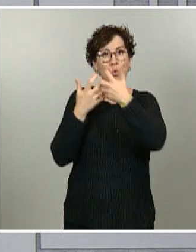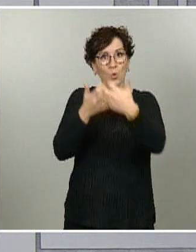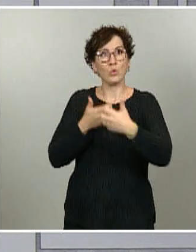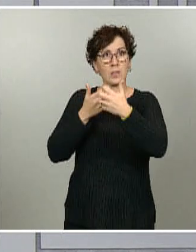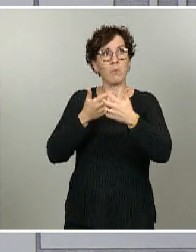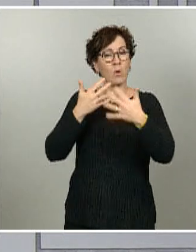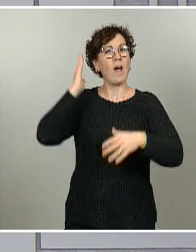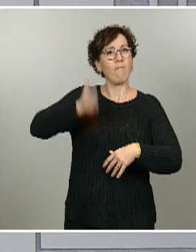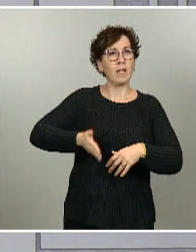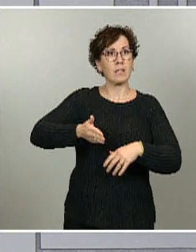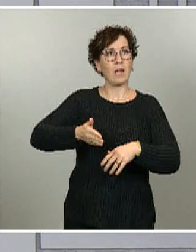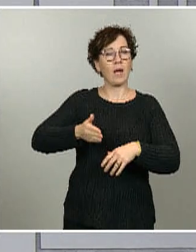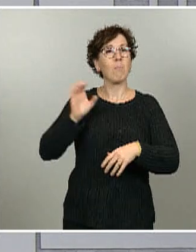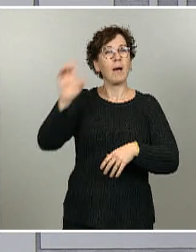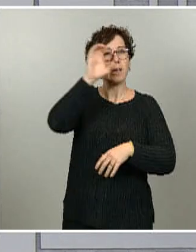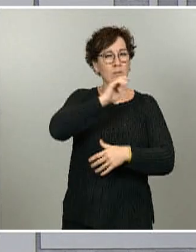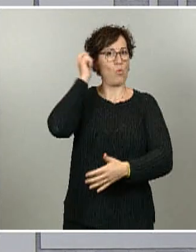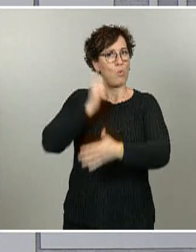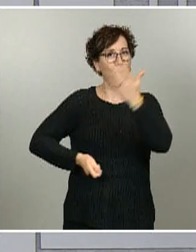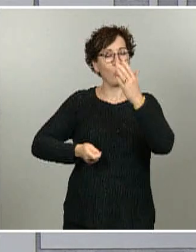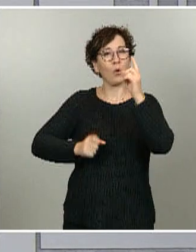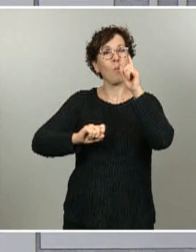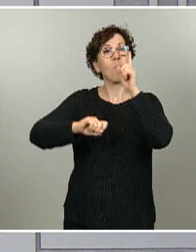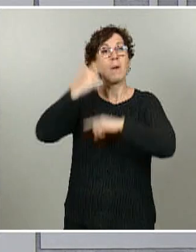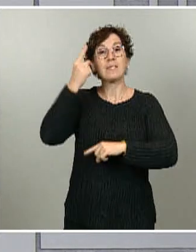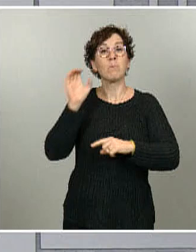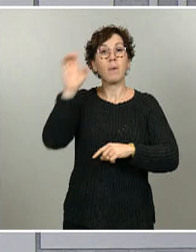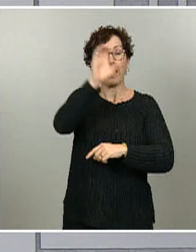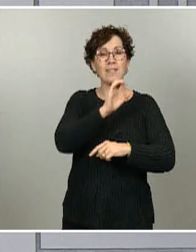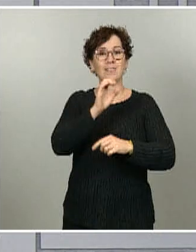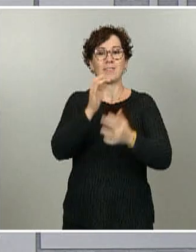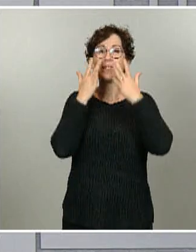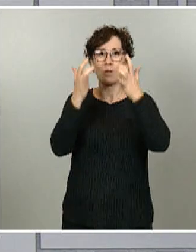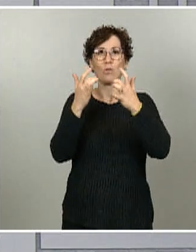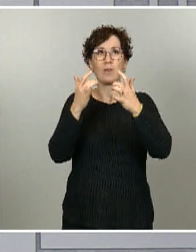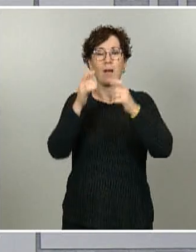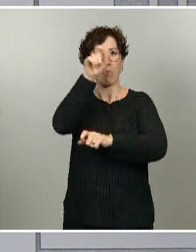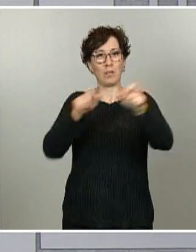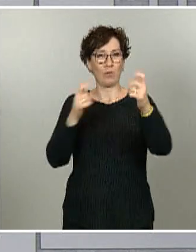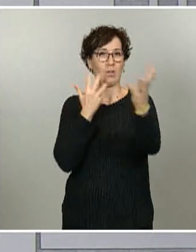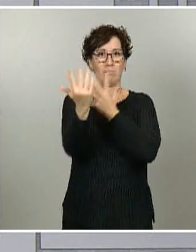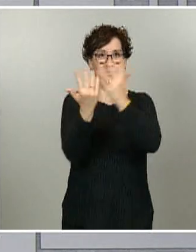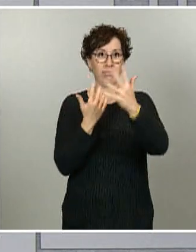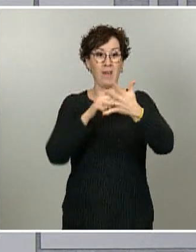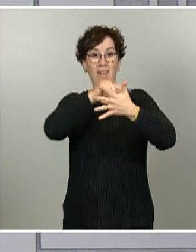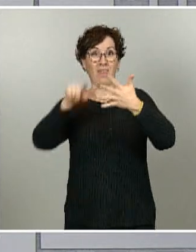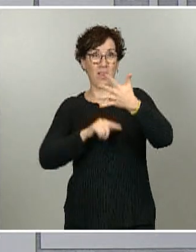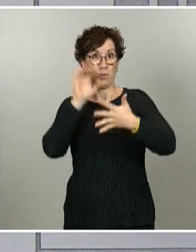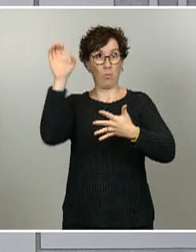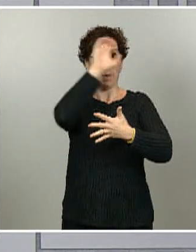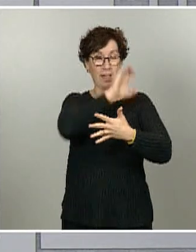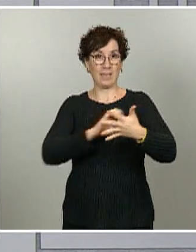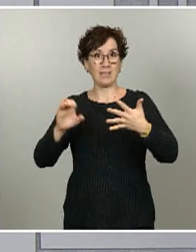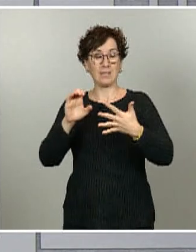países principalmente que experimentamos un mayor tráfico de personas. En los 5 países con más tráfico de personas, en el contexto occidental,